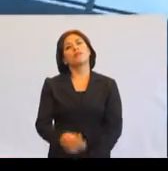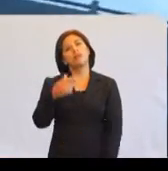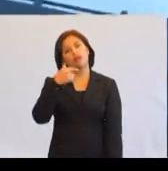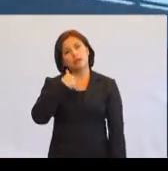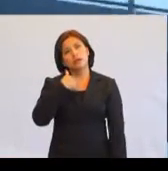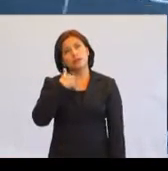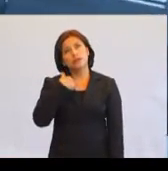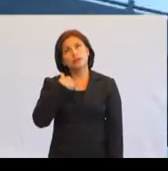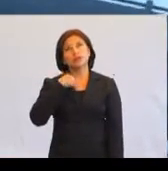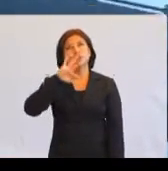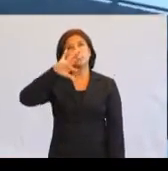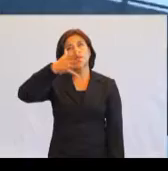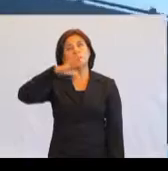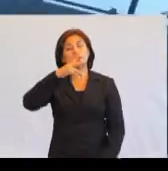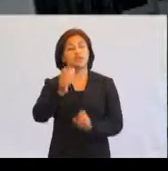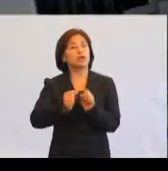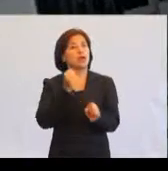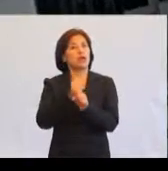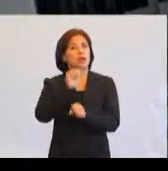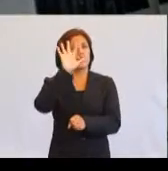Yo recién tengo como